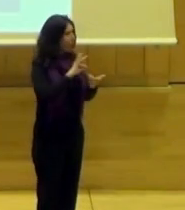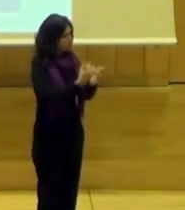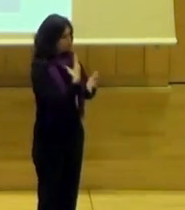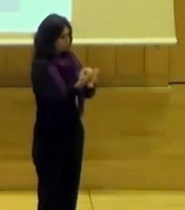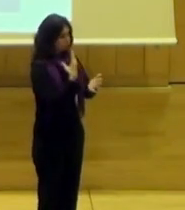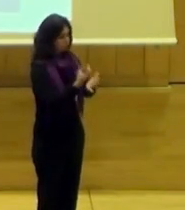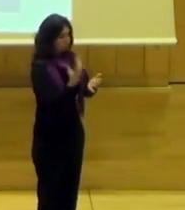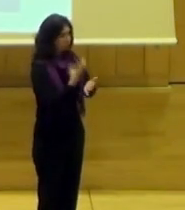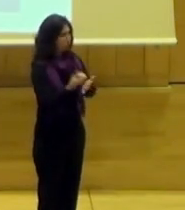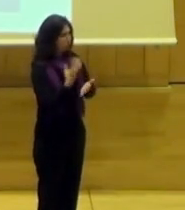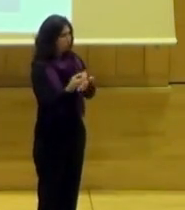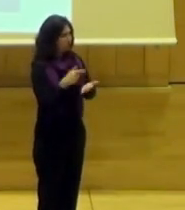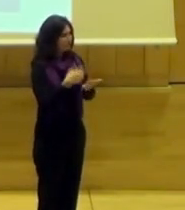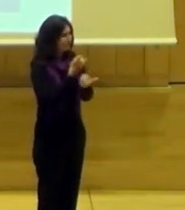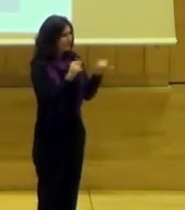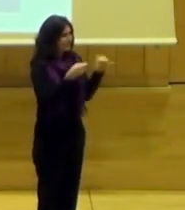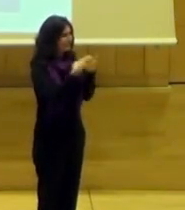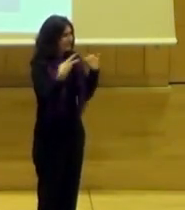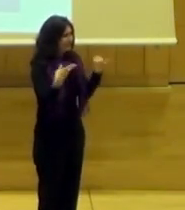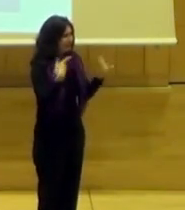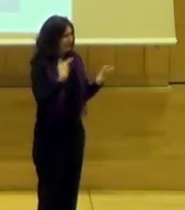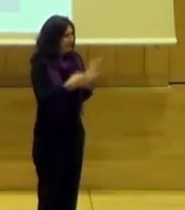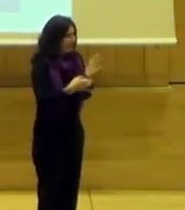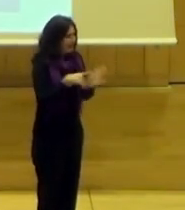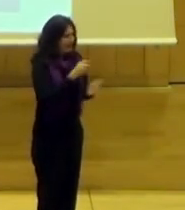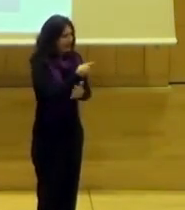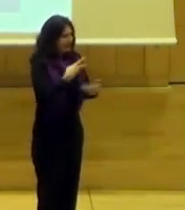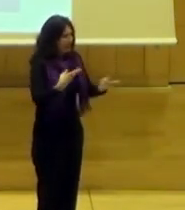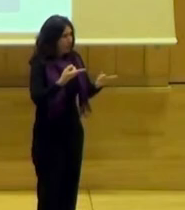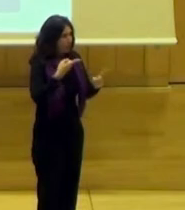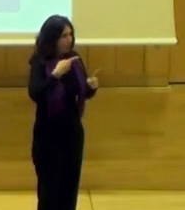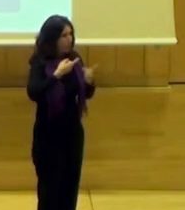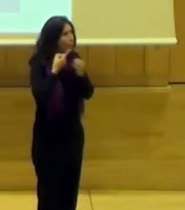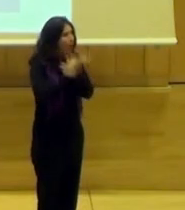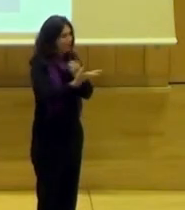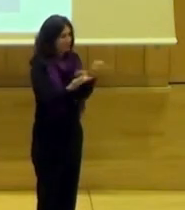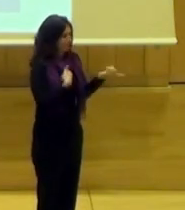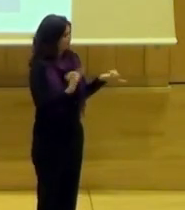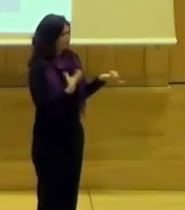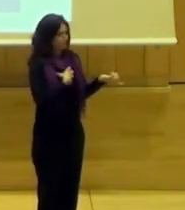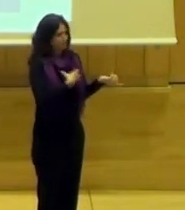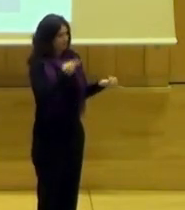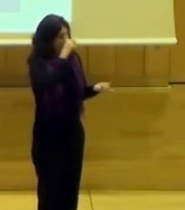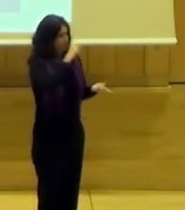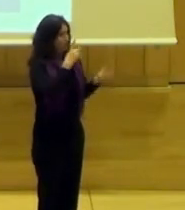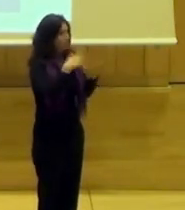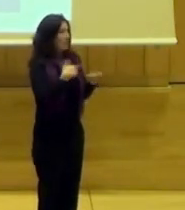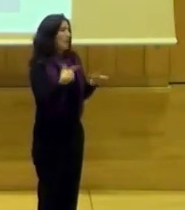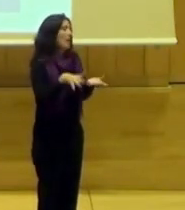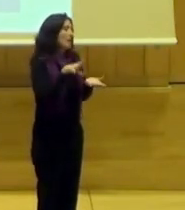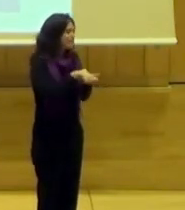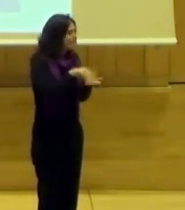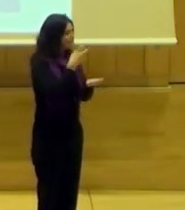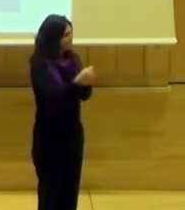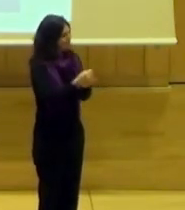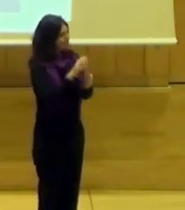un sentido ecuánime y objetivos. Entonces, nos hemos dotado, como decía, de esta serie de herramientas y luego, por